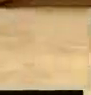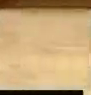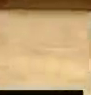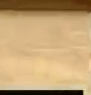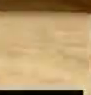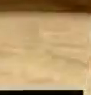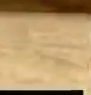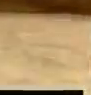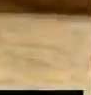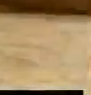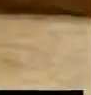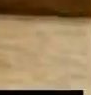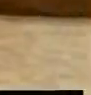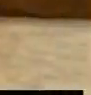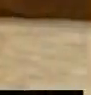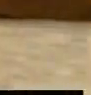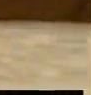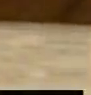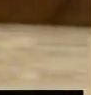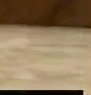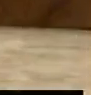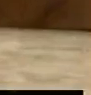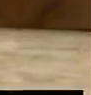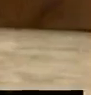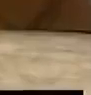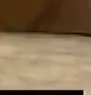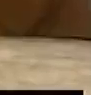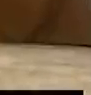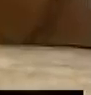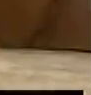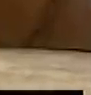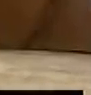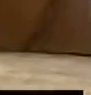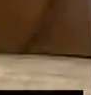Gracias, presidente. Le voy a dar la intervención al final, por favor. ¿Sí?